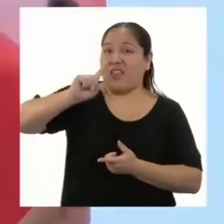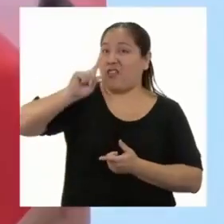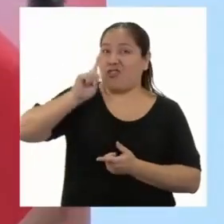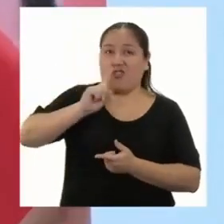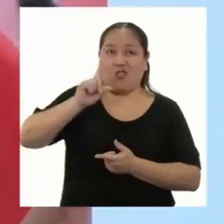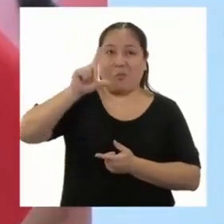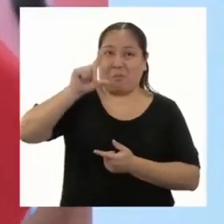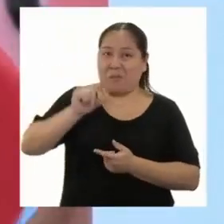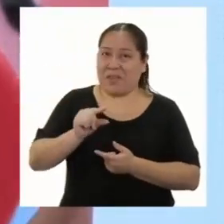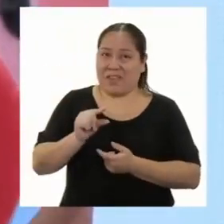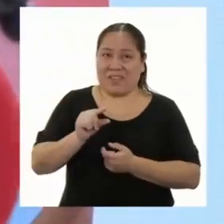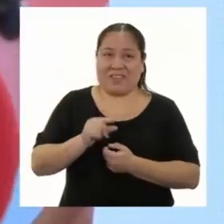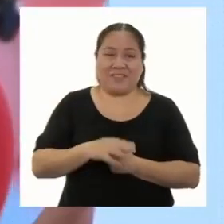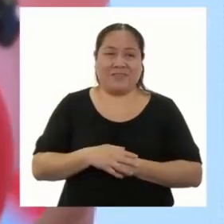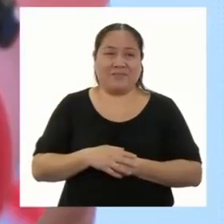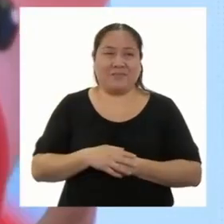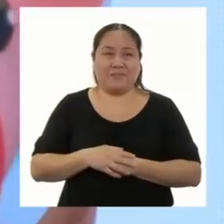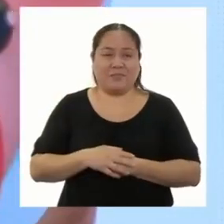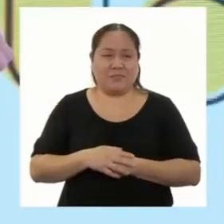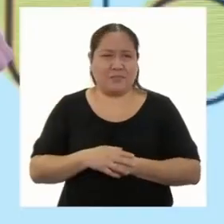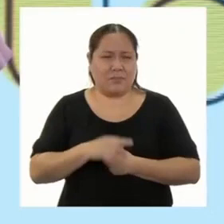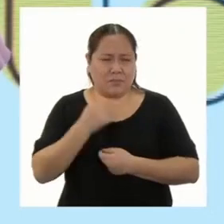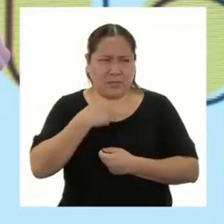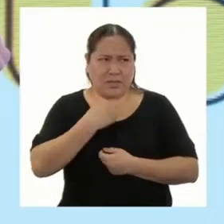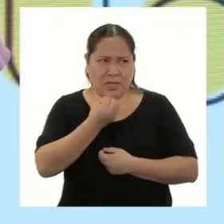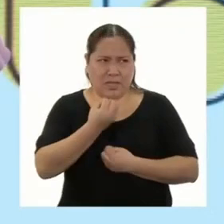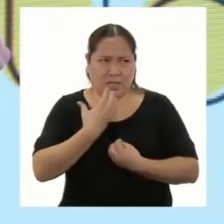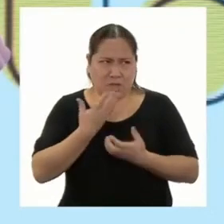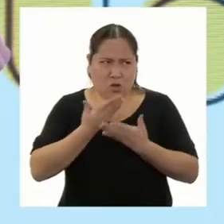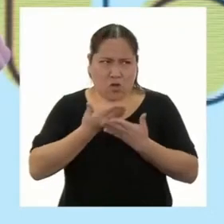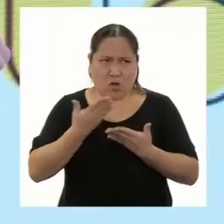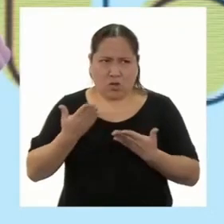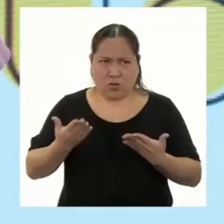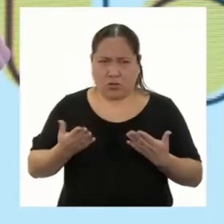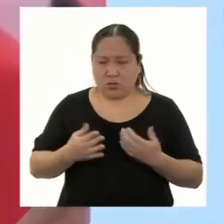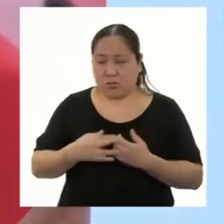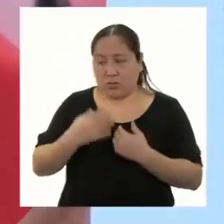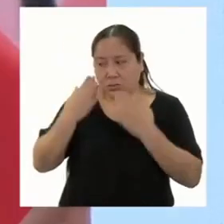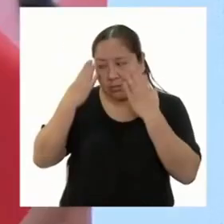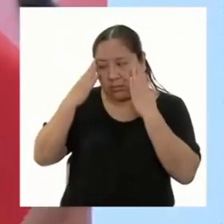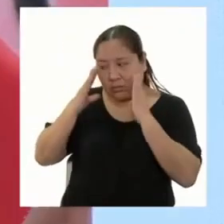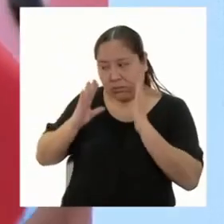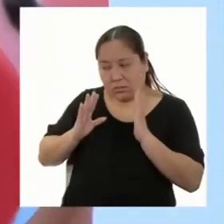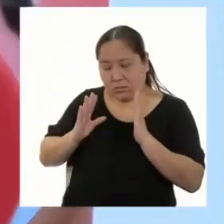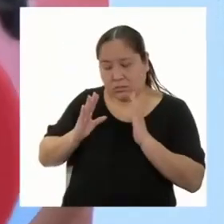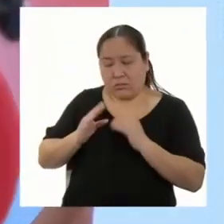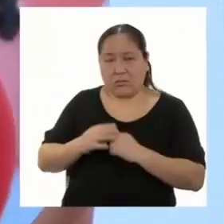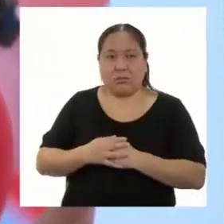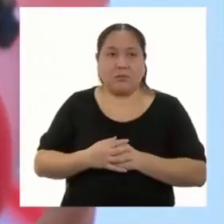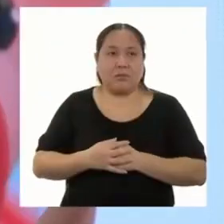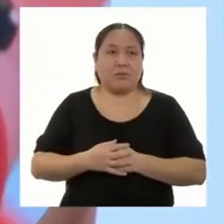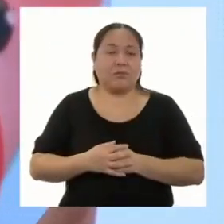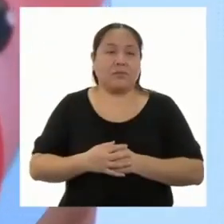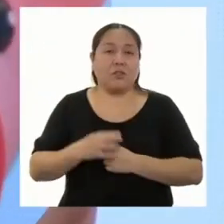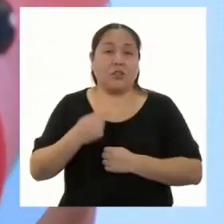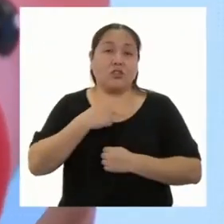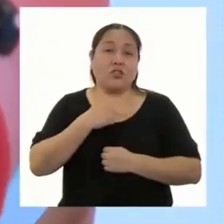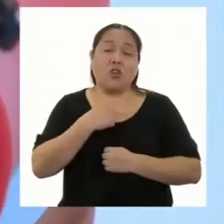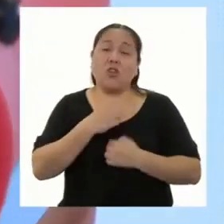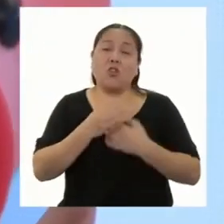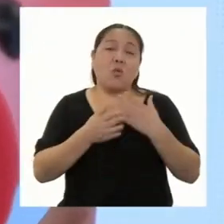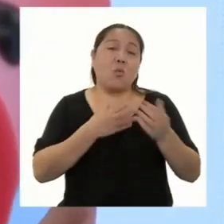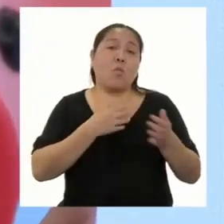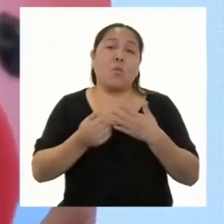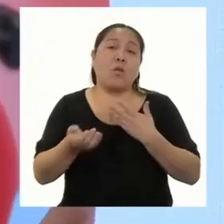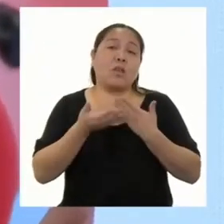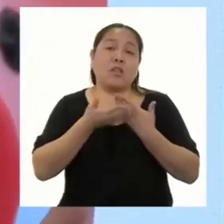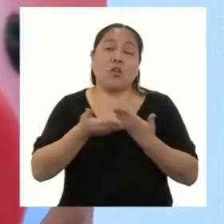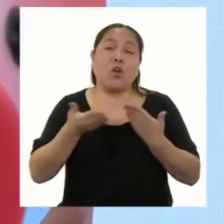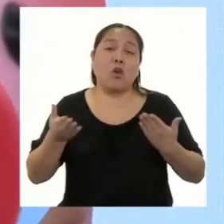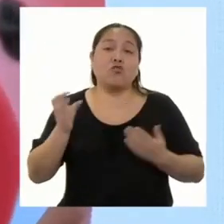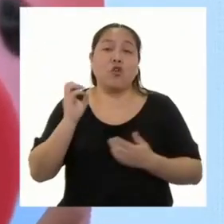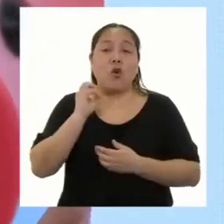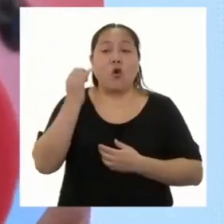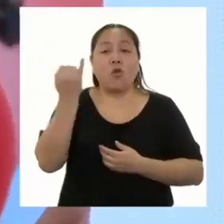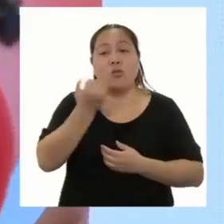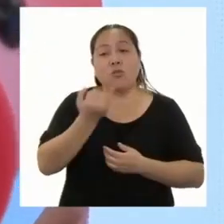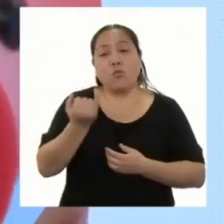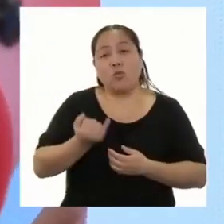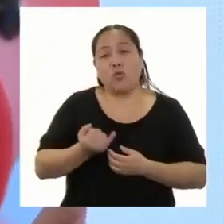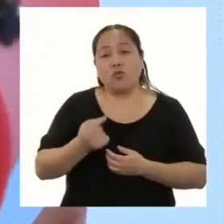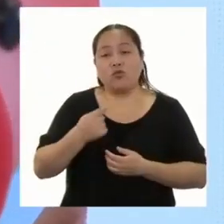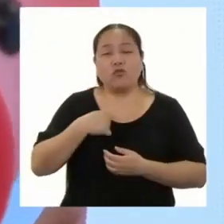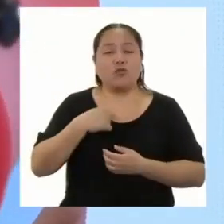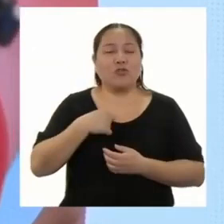pequeño. ¿Me estás diciendo objeto? No estoy muy seguro. Así sea un objeto o un dibujo, tú sabes que